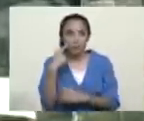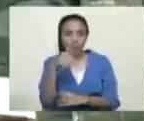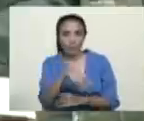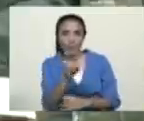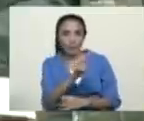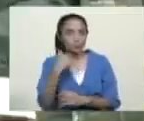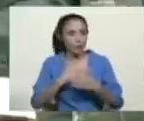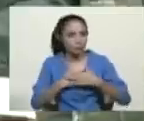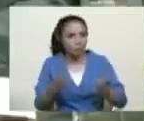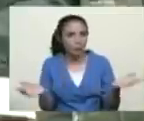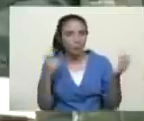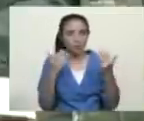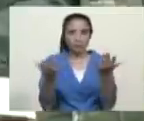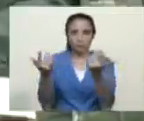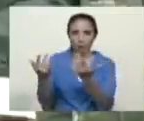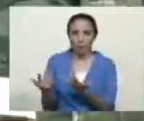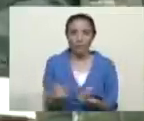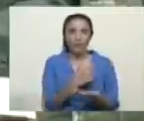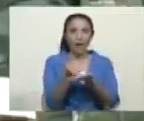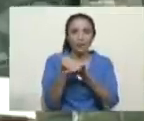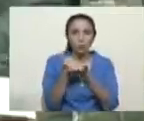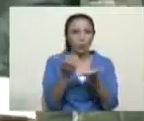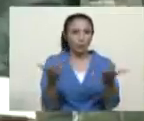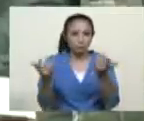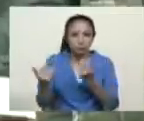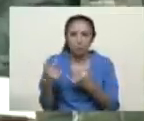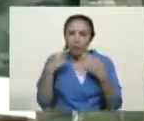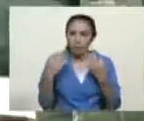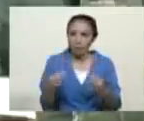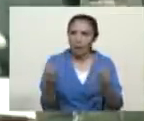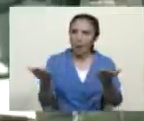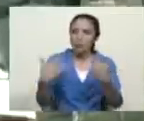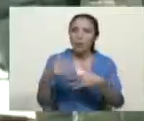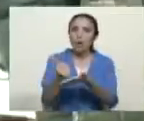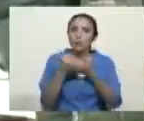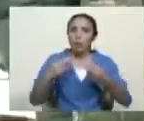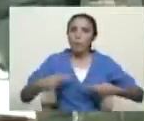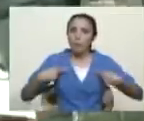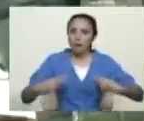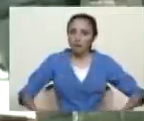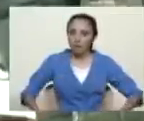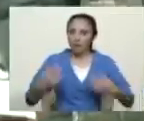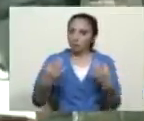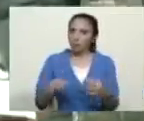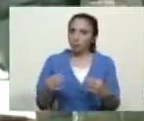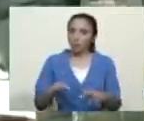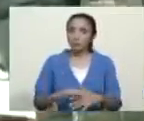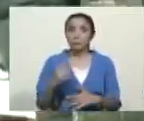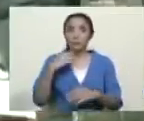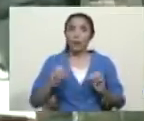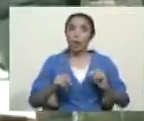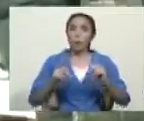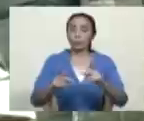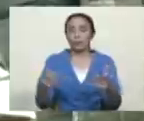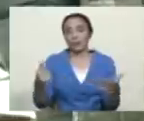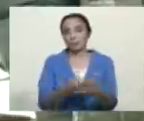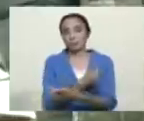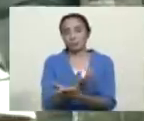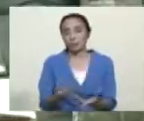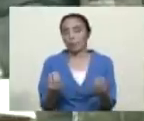están dispuestas a recibir asistencia humanitaria. Es fundamental dar oportunidades